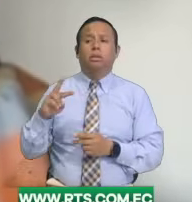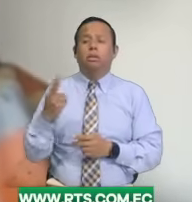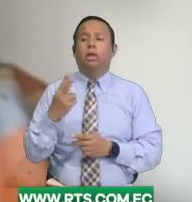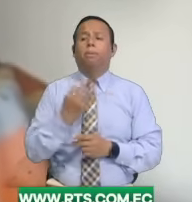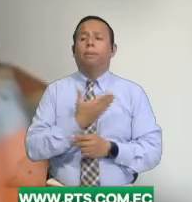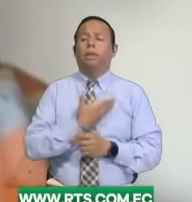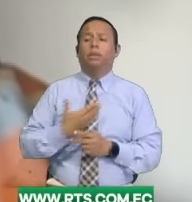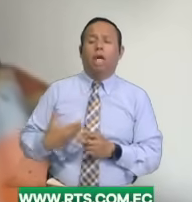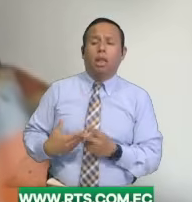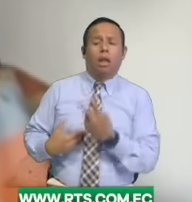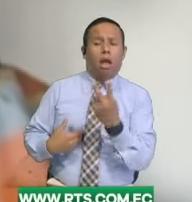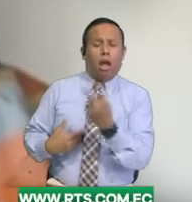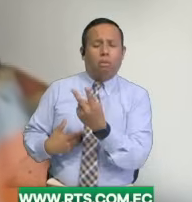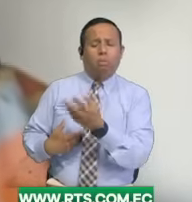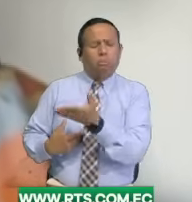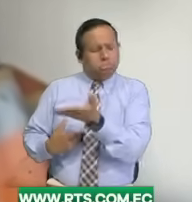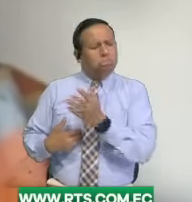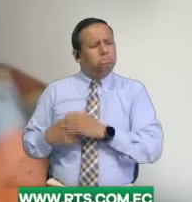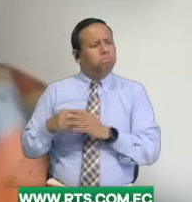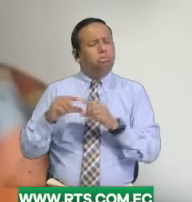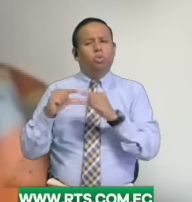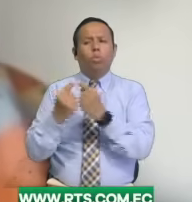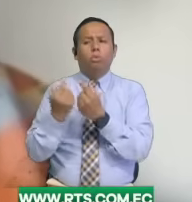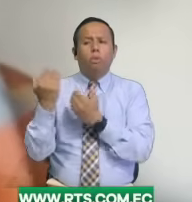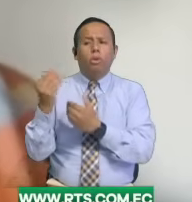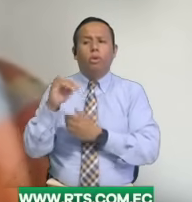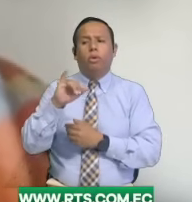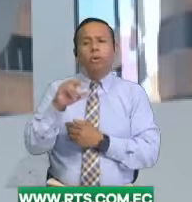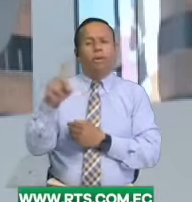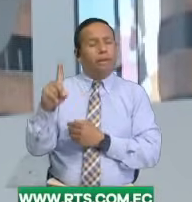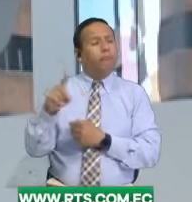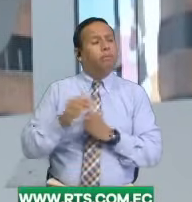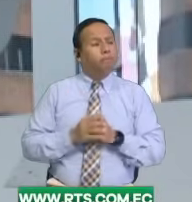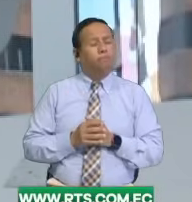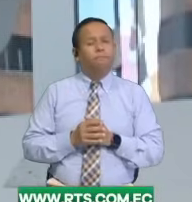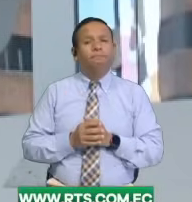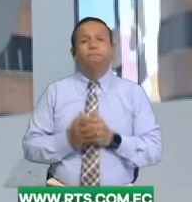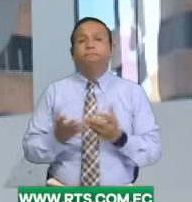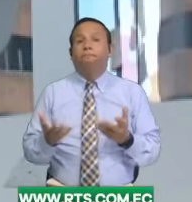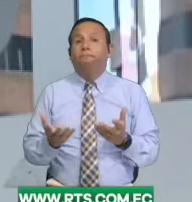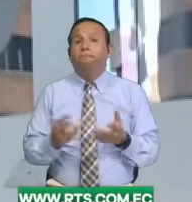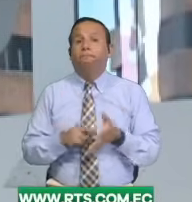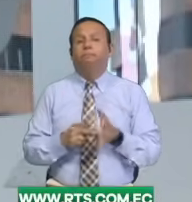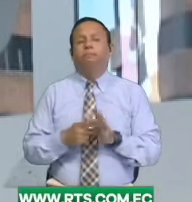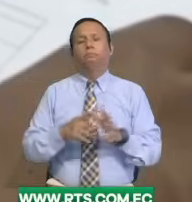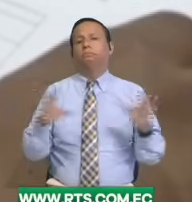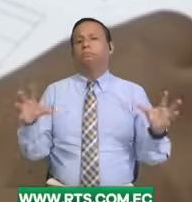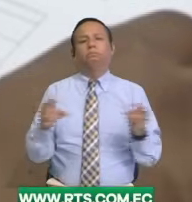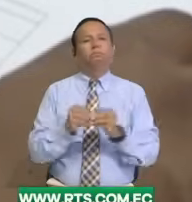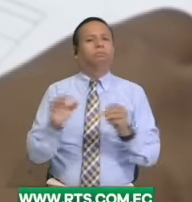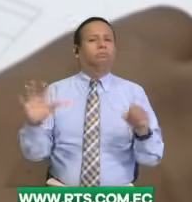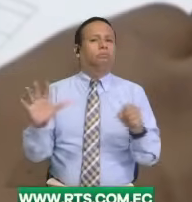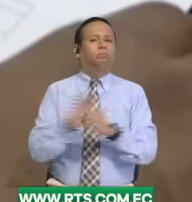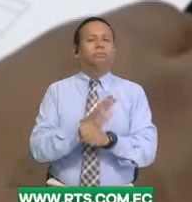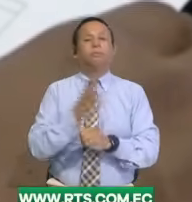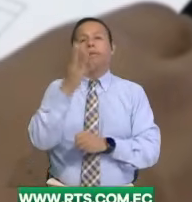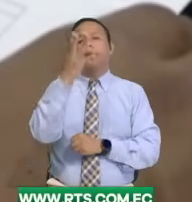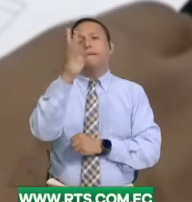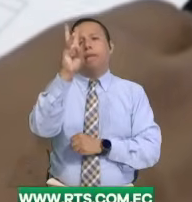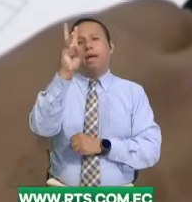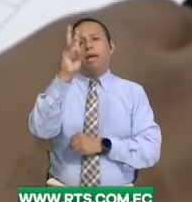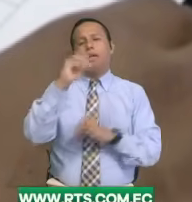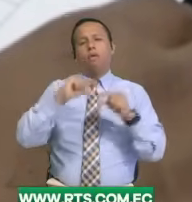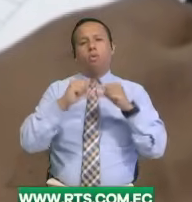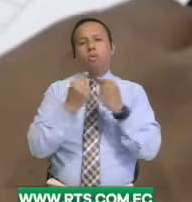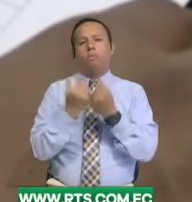binomio presidencial auspiciado por el Partido Izquierda Democrática, listas 12. De esta manera, los 16 binomios que participarán en la